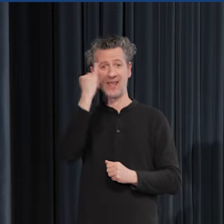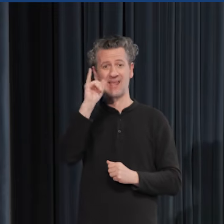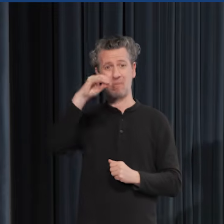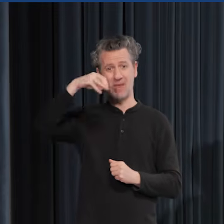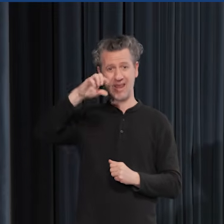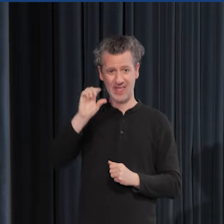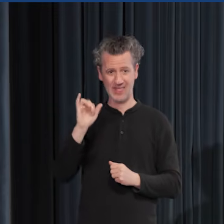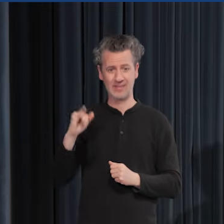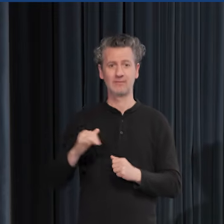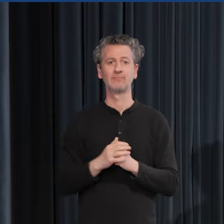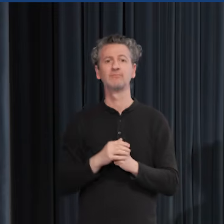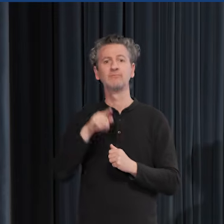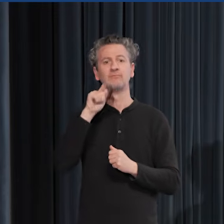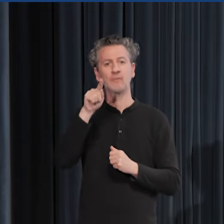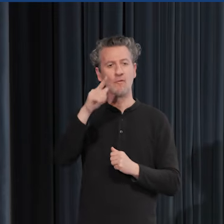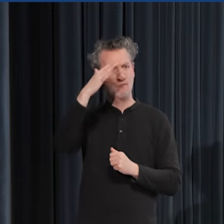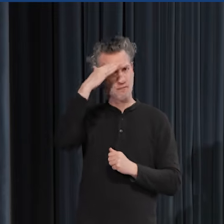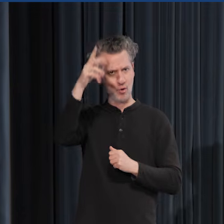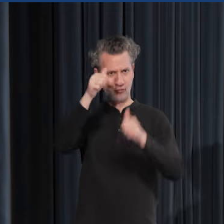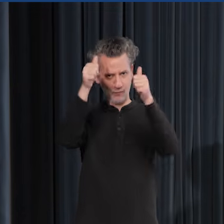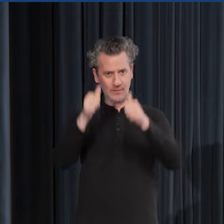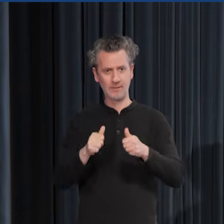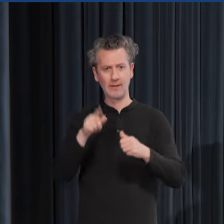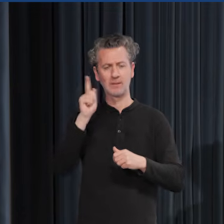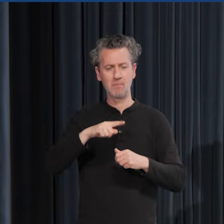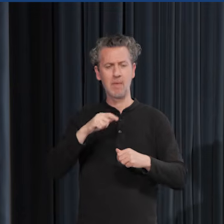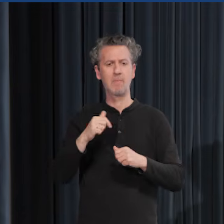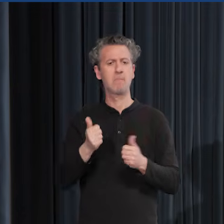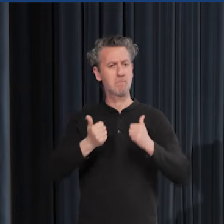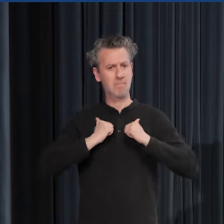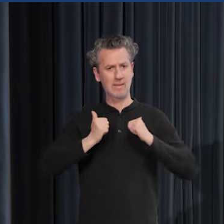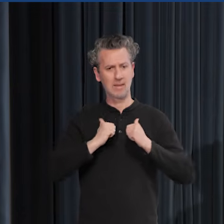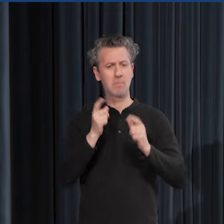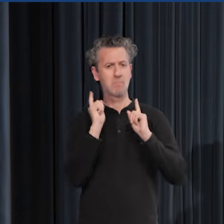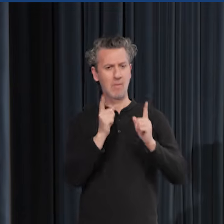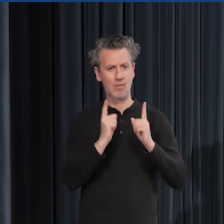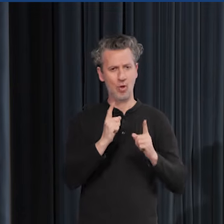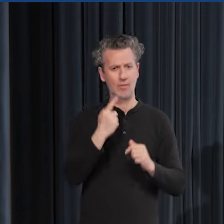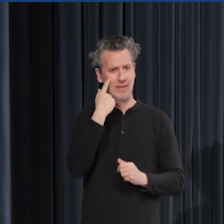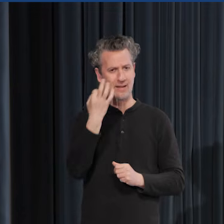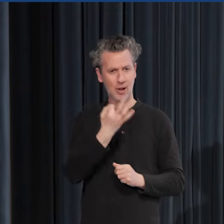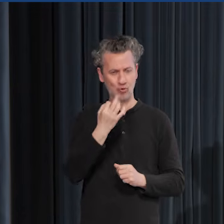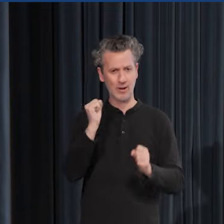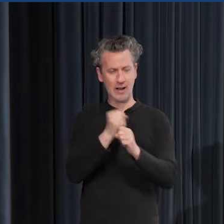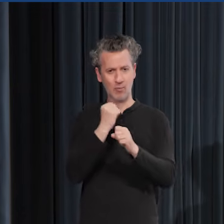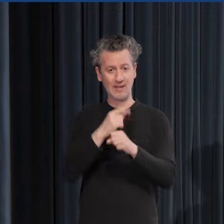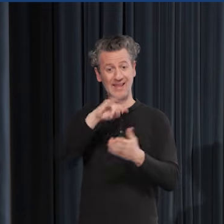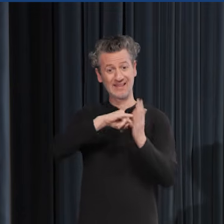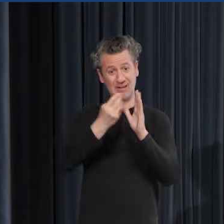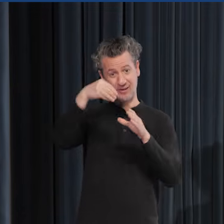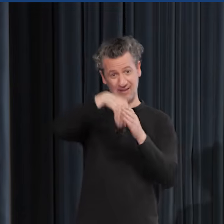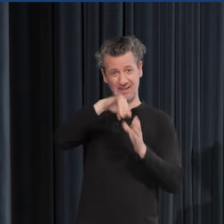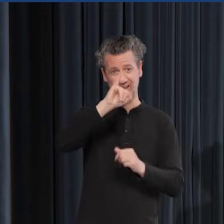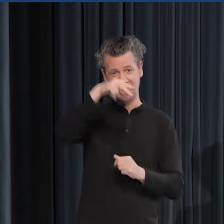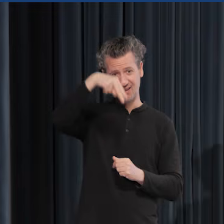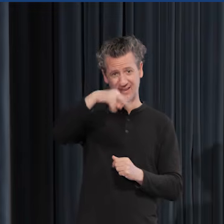es graduada en Filosofía, es máster en Prevención de Riesgos Laborales, es técnica de este Instituto Nacional